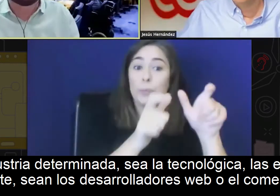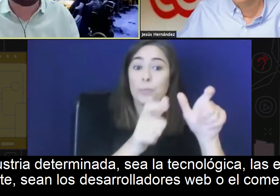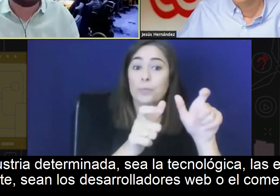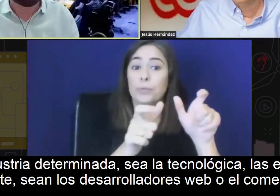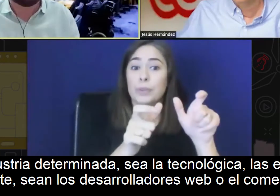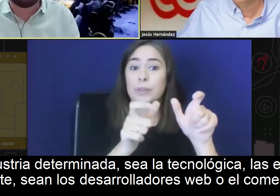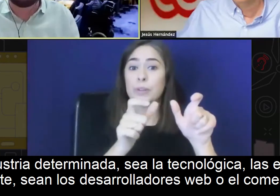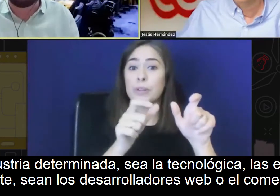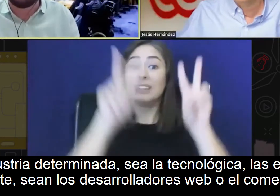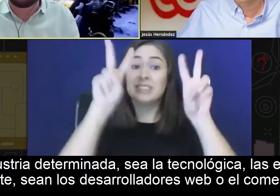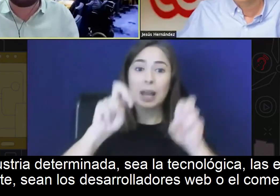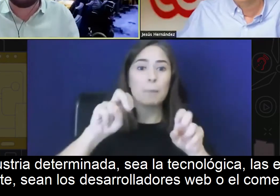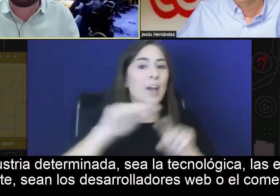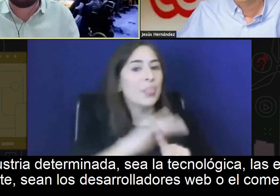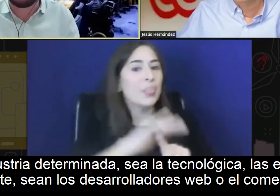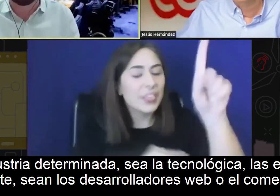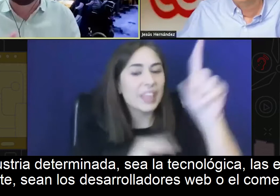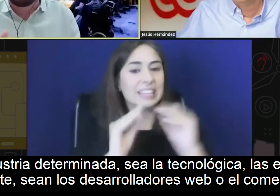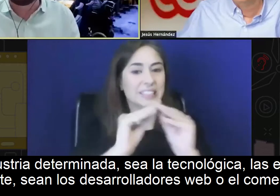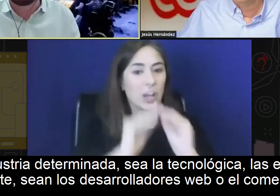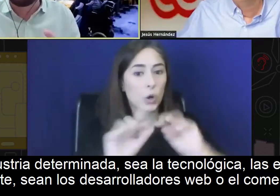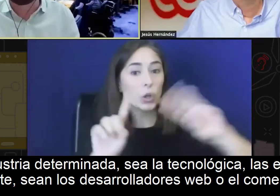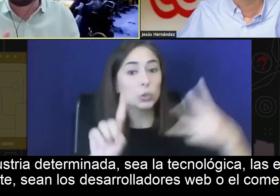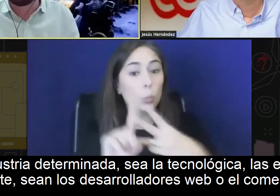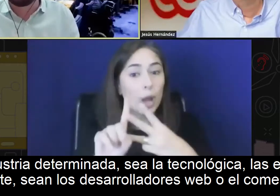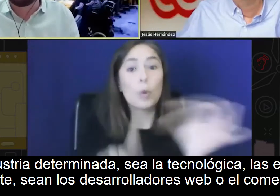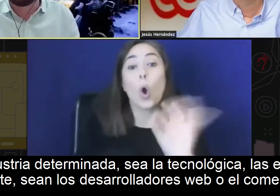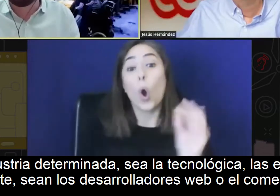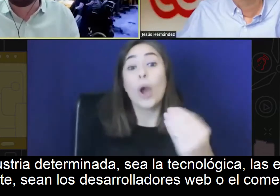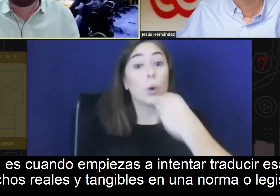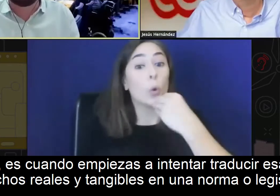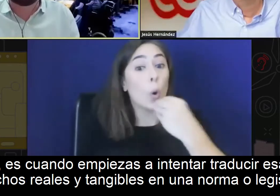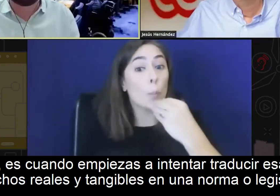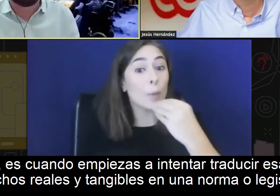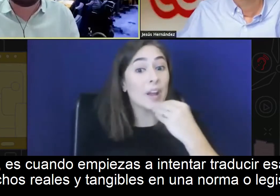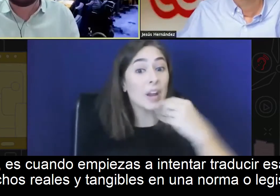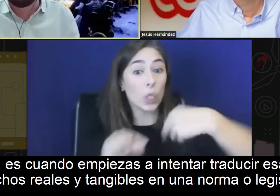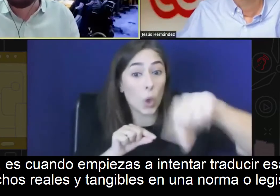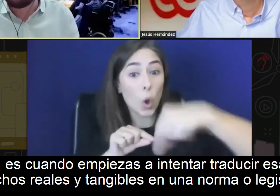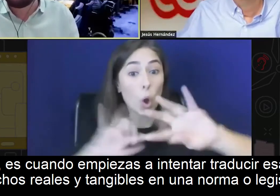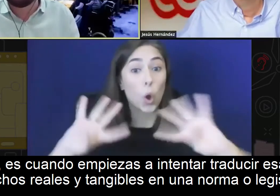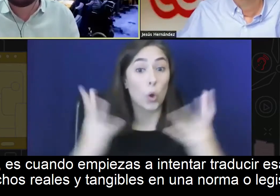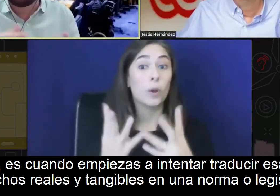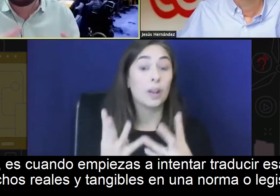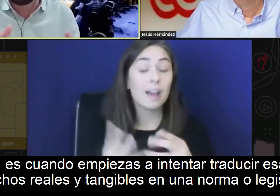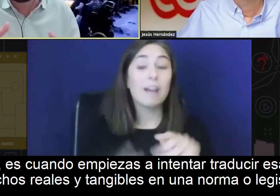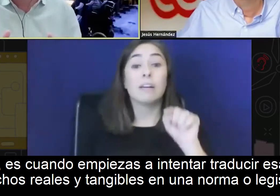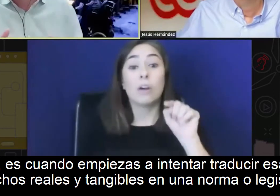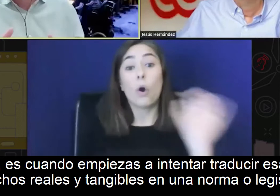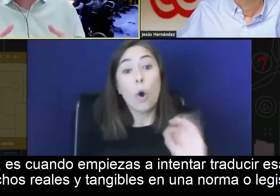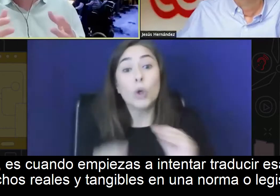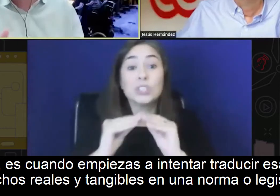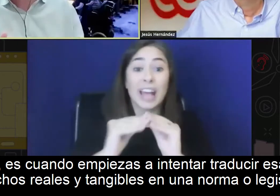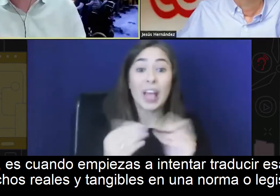los desarrolladores web o el comercio online, es ahí donde, o los editores, es ahí ya